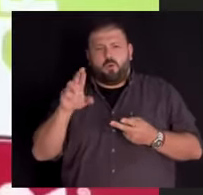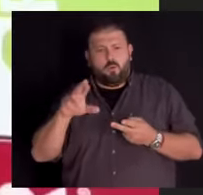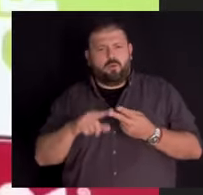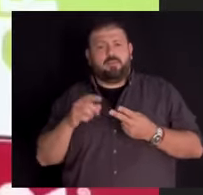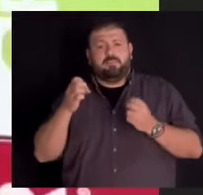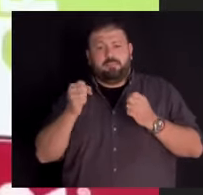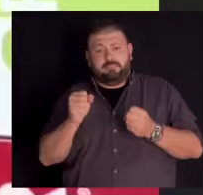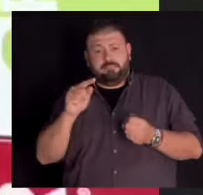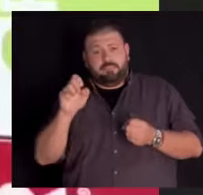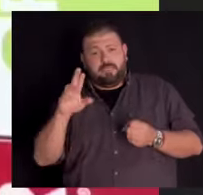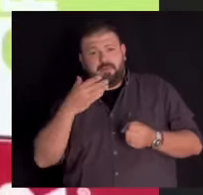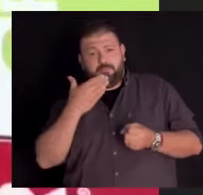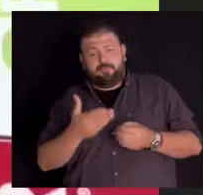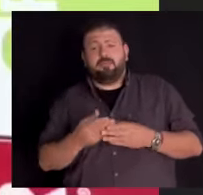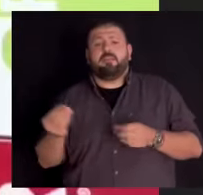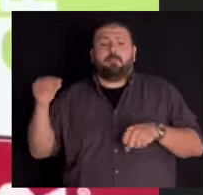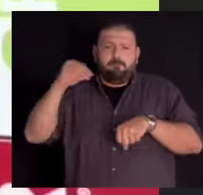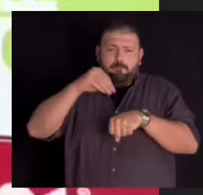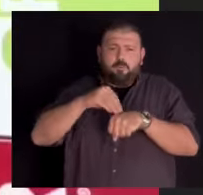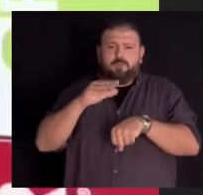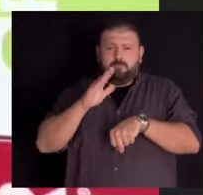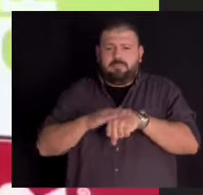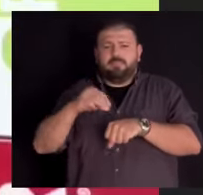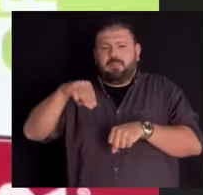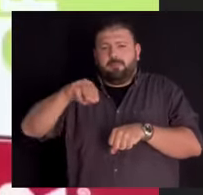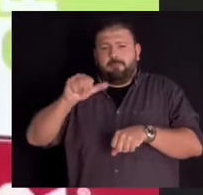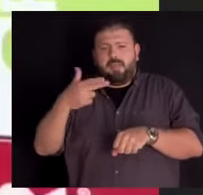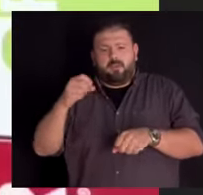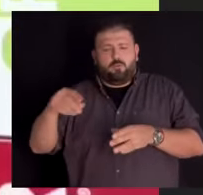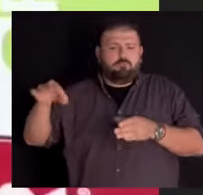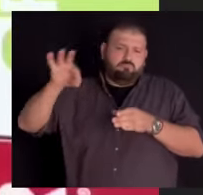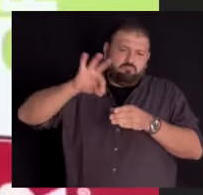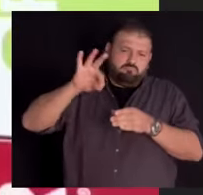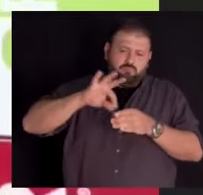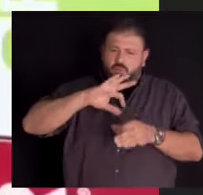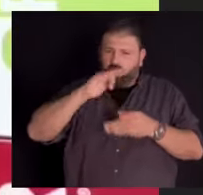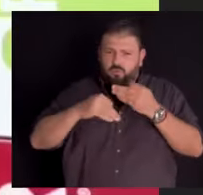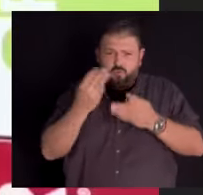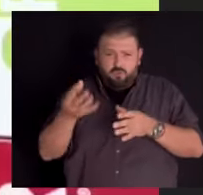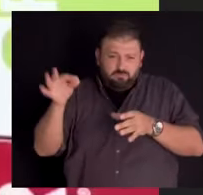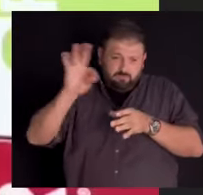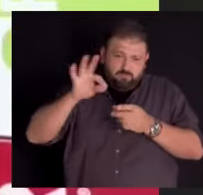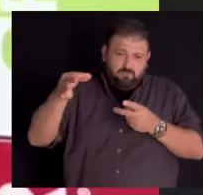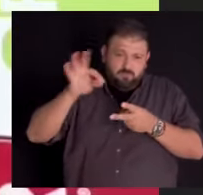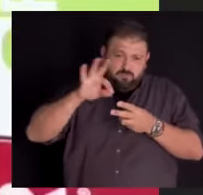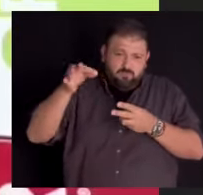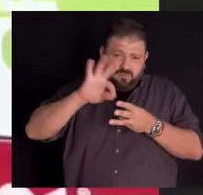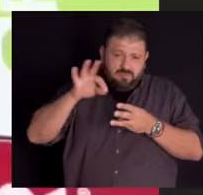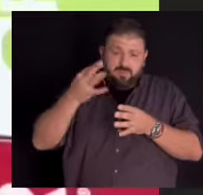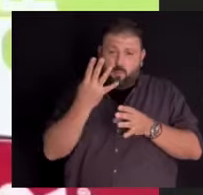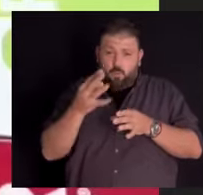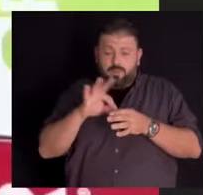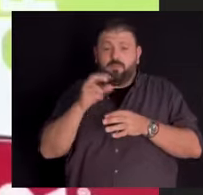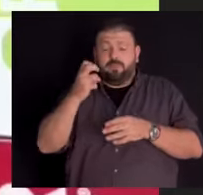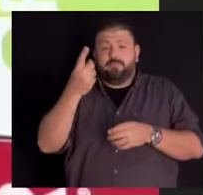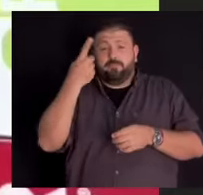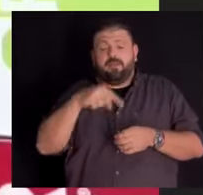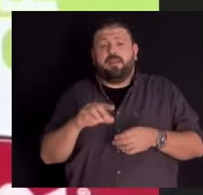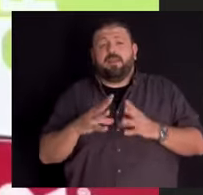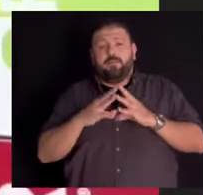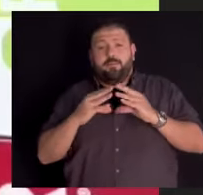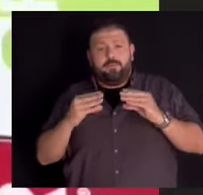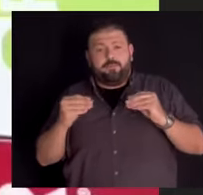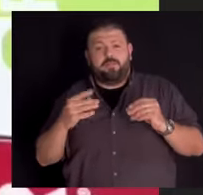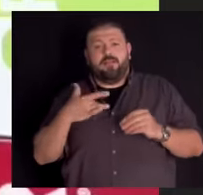le agregas el Magnus, ¿para qué? Para seguir produciendo energía y ayudar a que el dolor siga desapareciendo, en lo que,